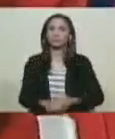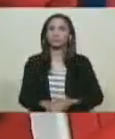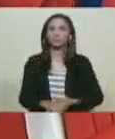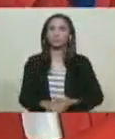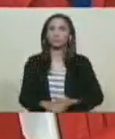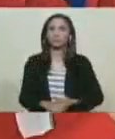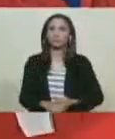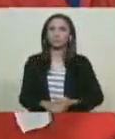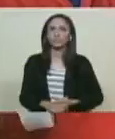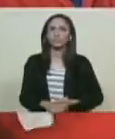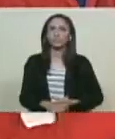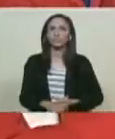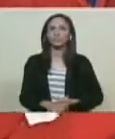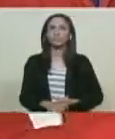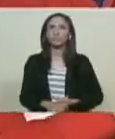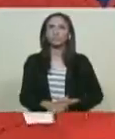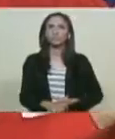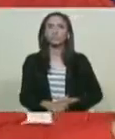Cuidado, mira.